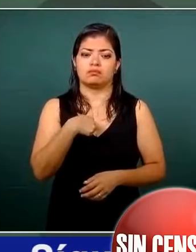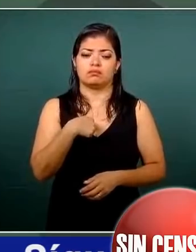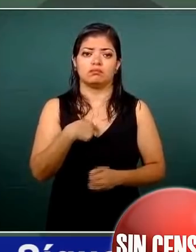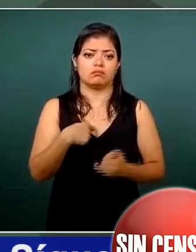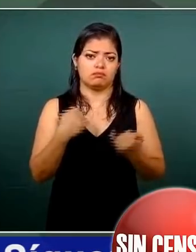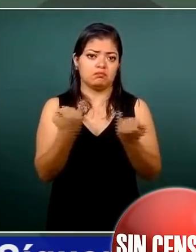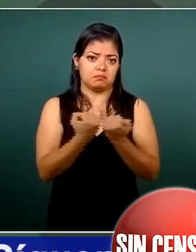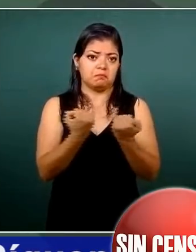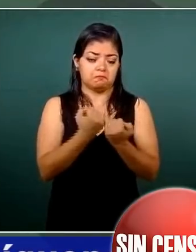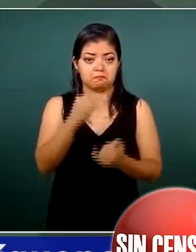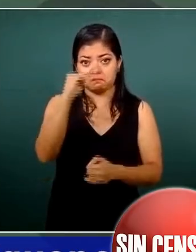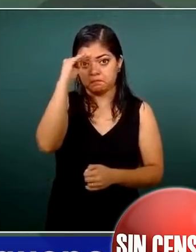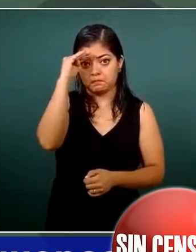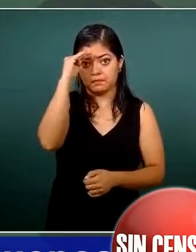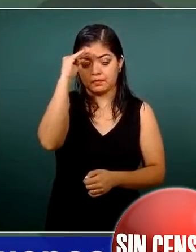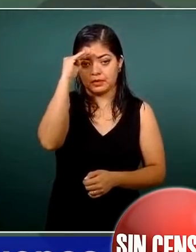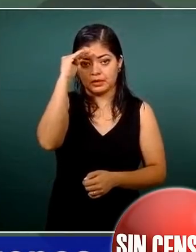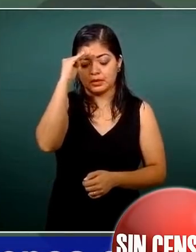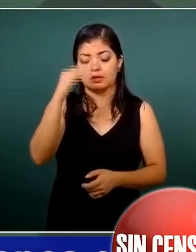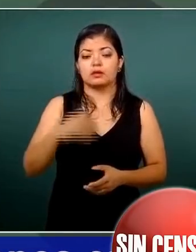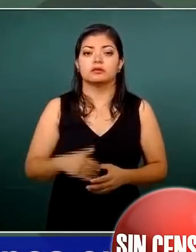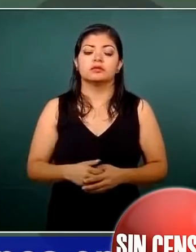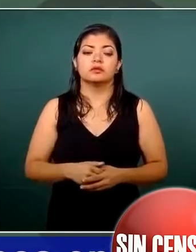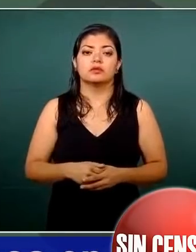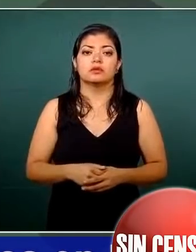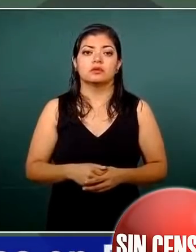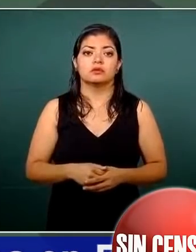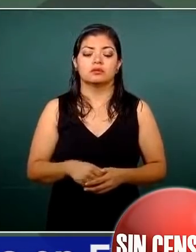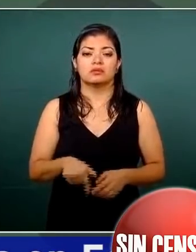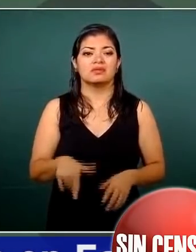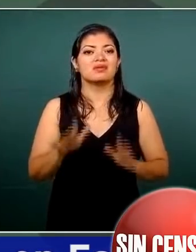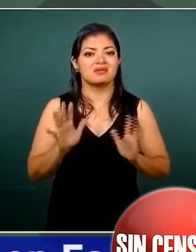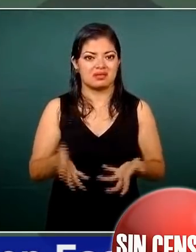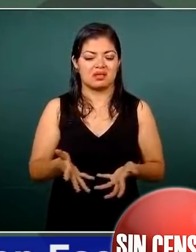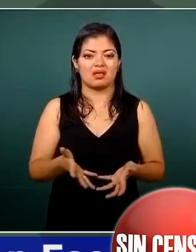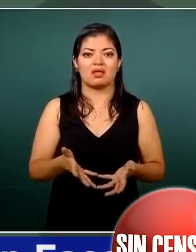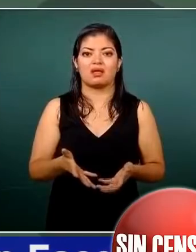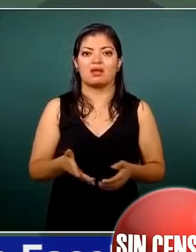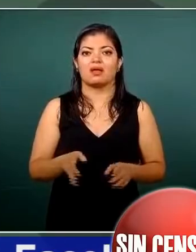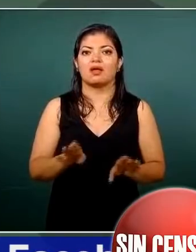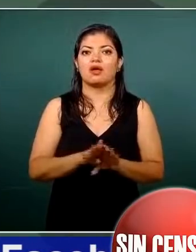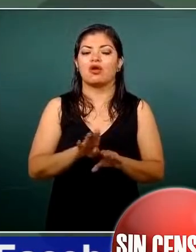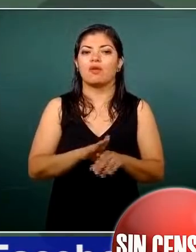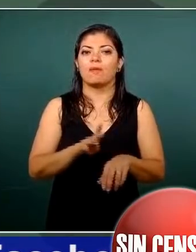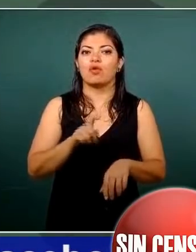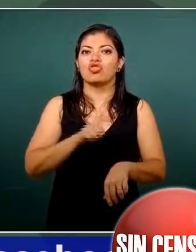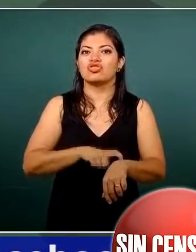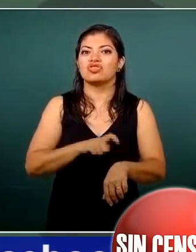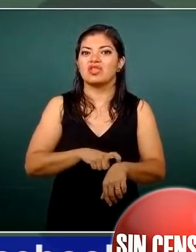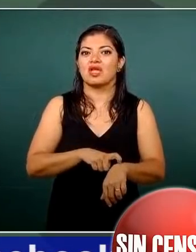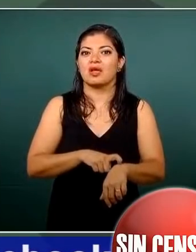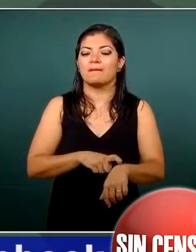considero que es el tiempo de la unidad,